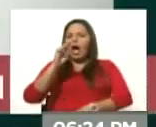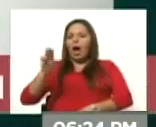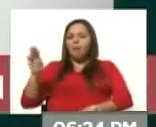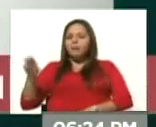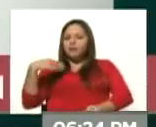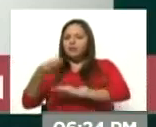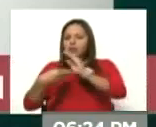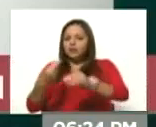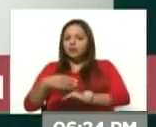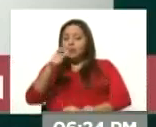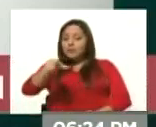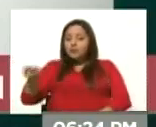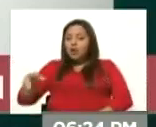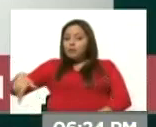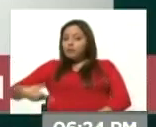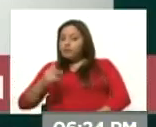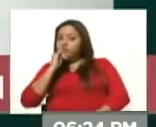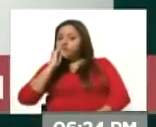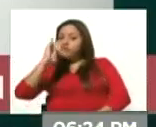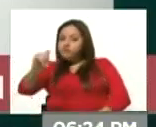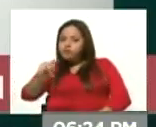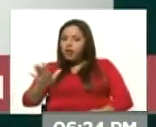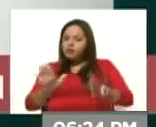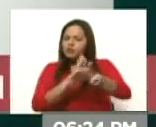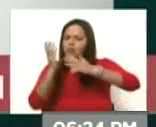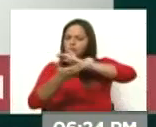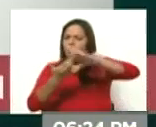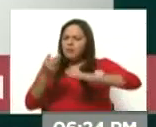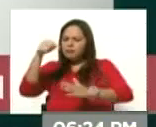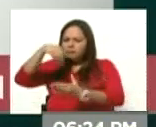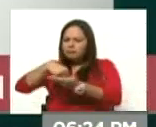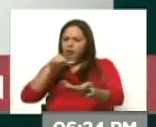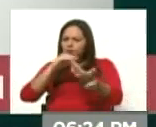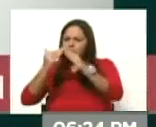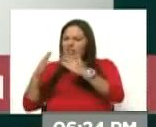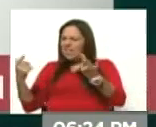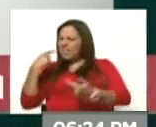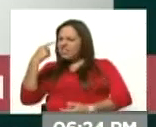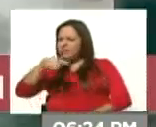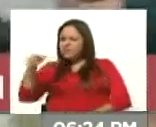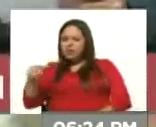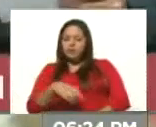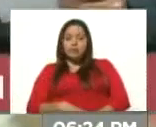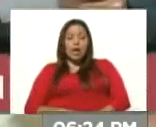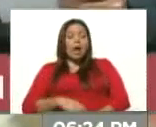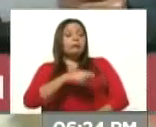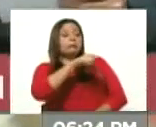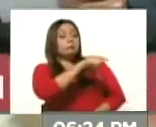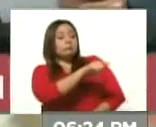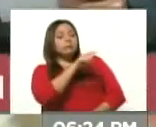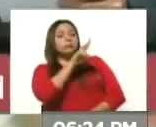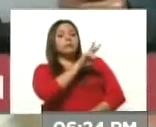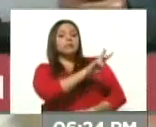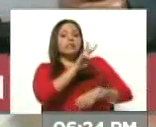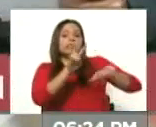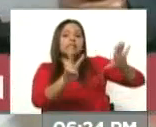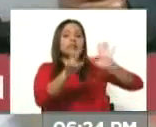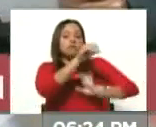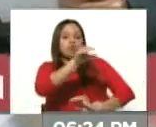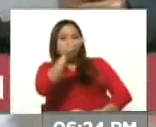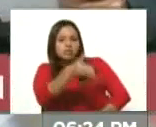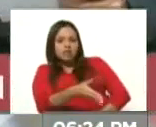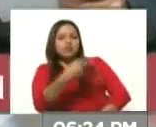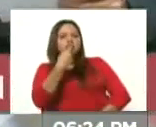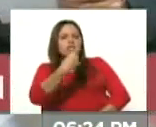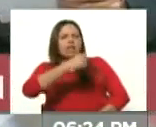ciudadanos puedan formular denuncias sobre los problemas más graves de la comunidad que dice la gente 27 por ciento afirma estar muy